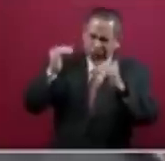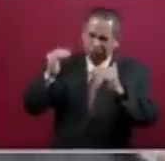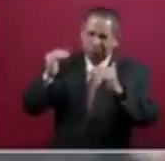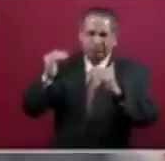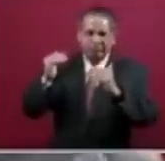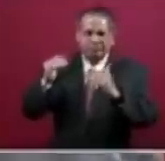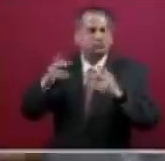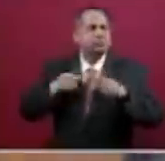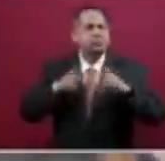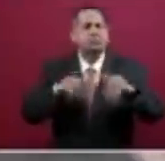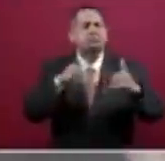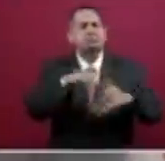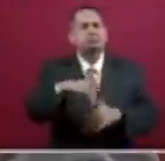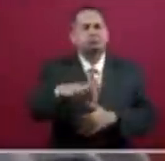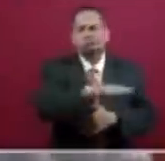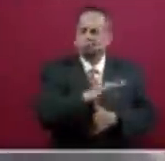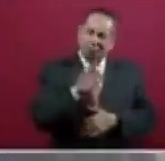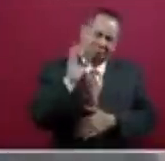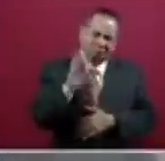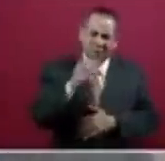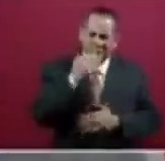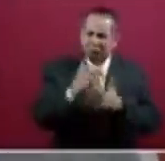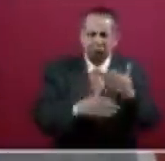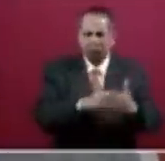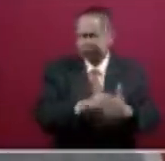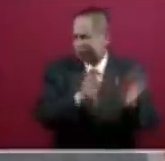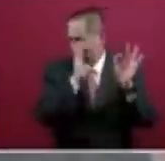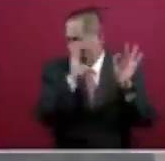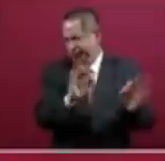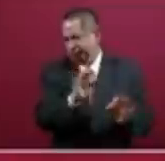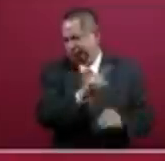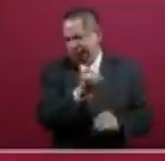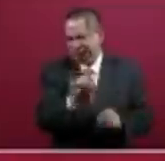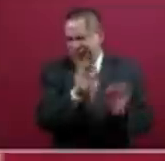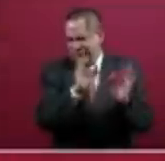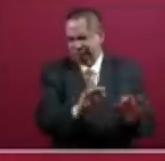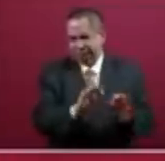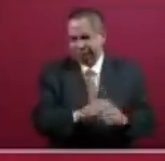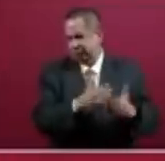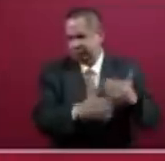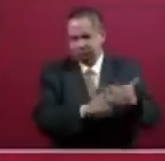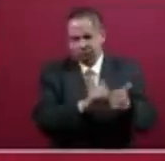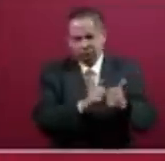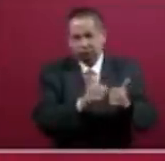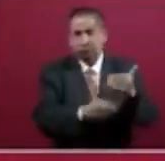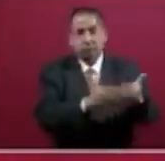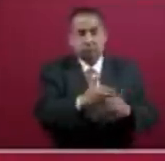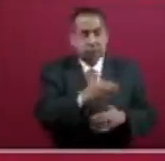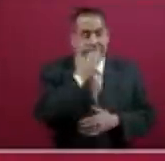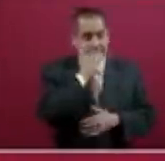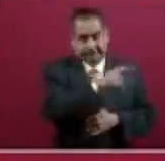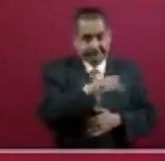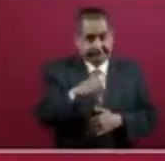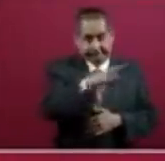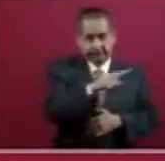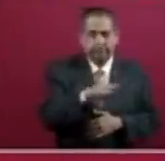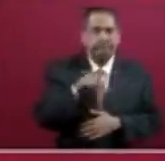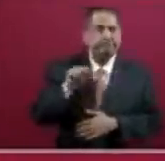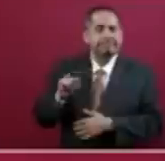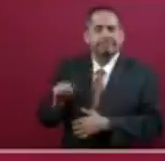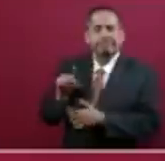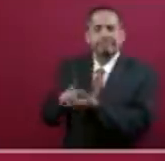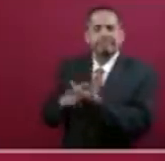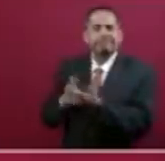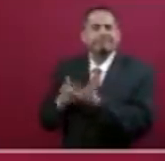Nuestro pueblo está al 100, está avanzado, muy avanzado.